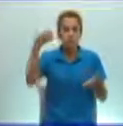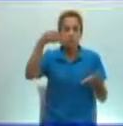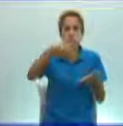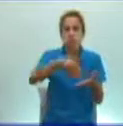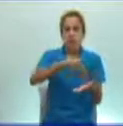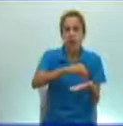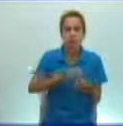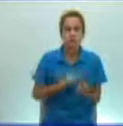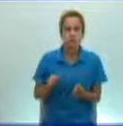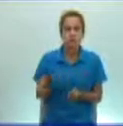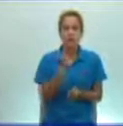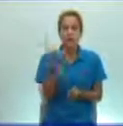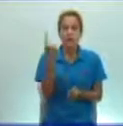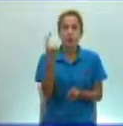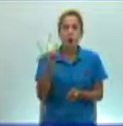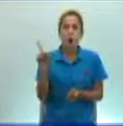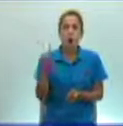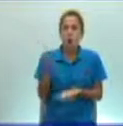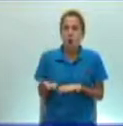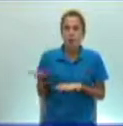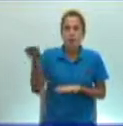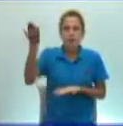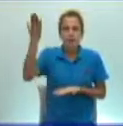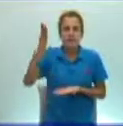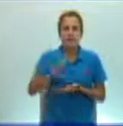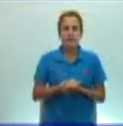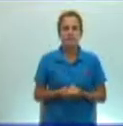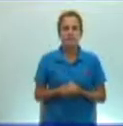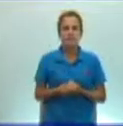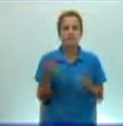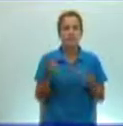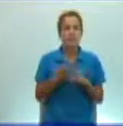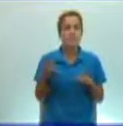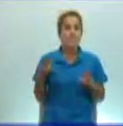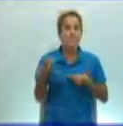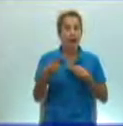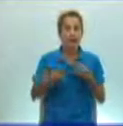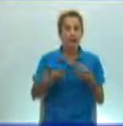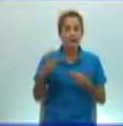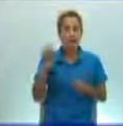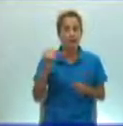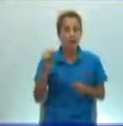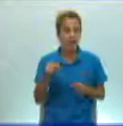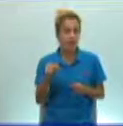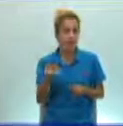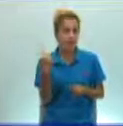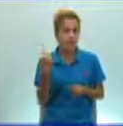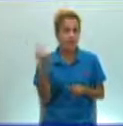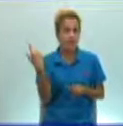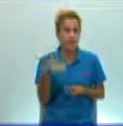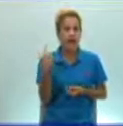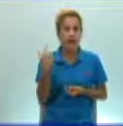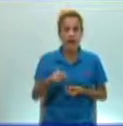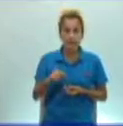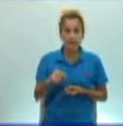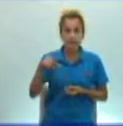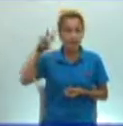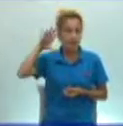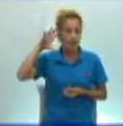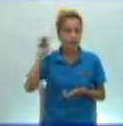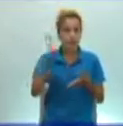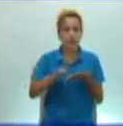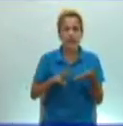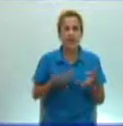solo, no lograba crecer. Para realizar y comprobar esta primera actividad de comprensión